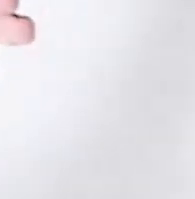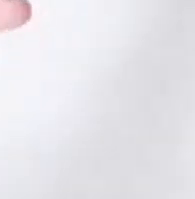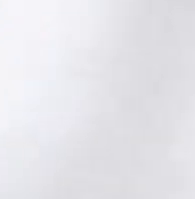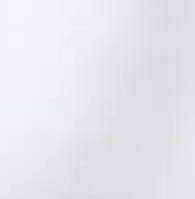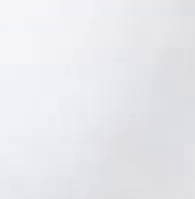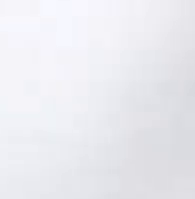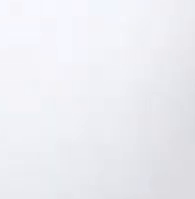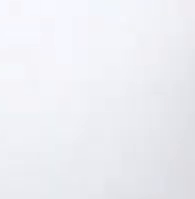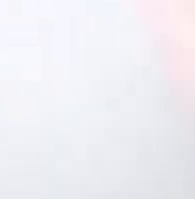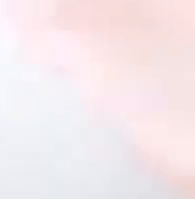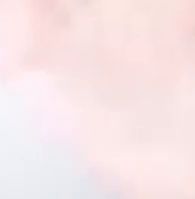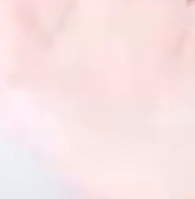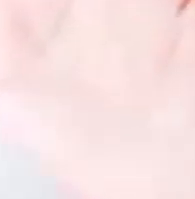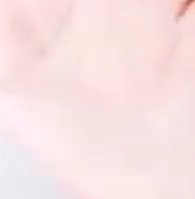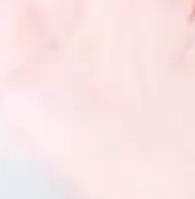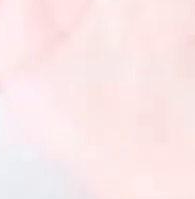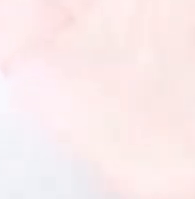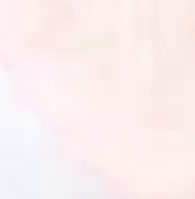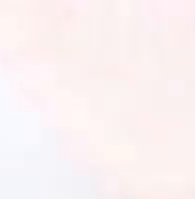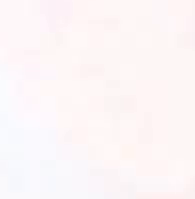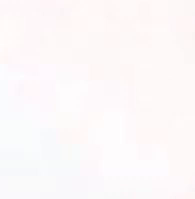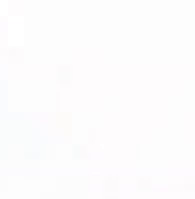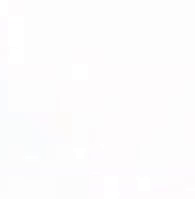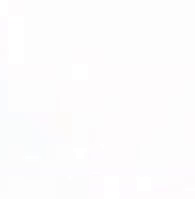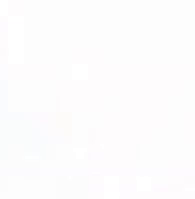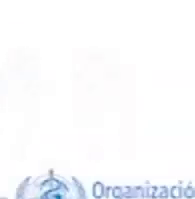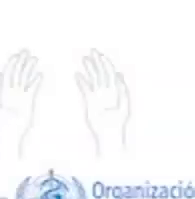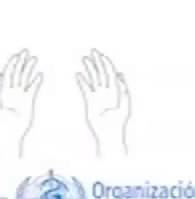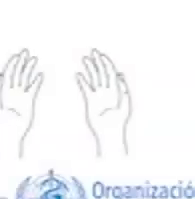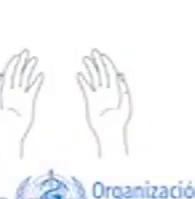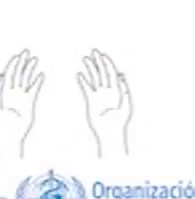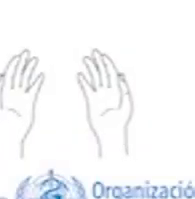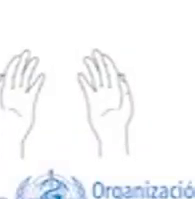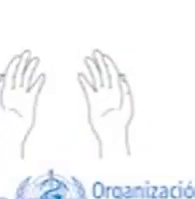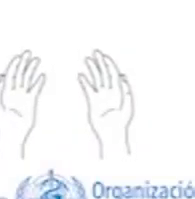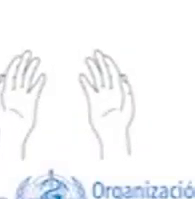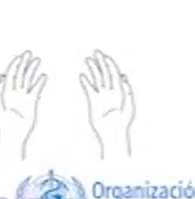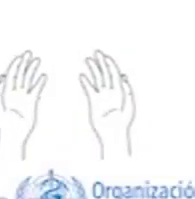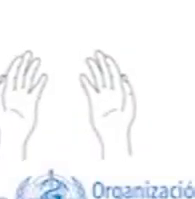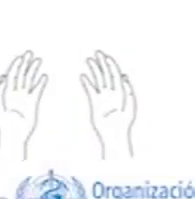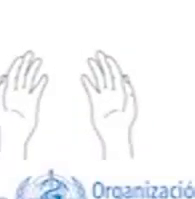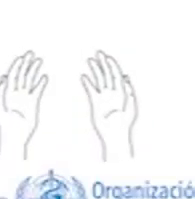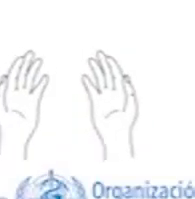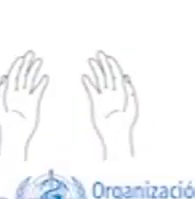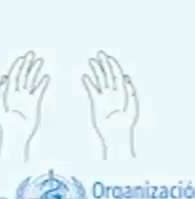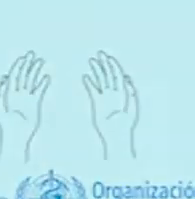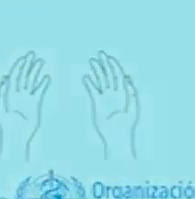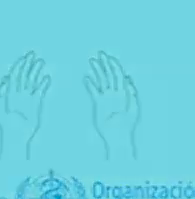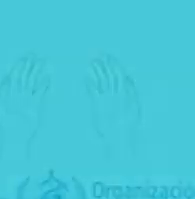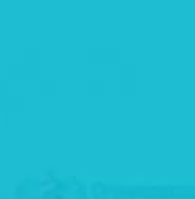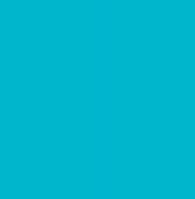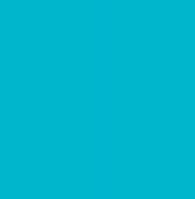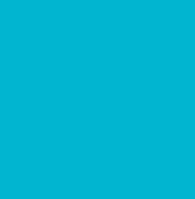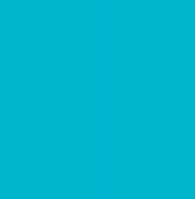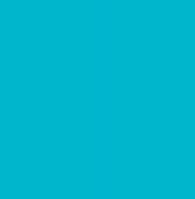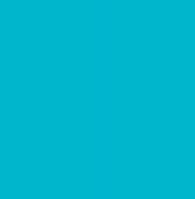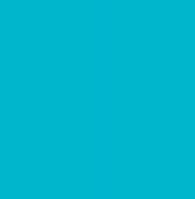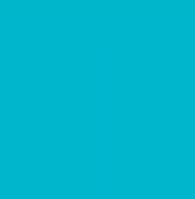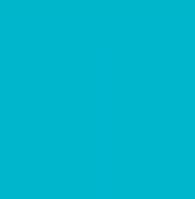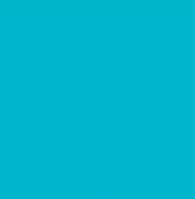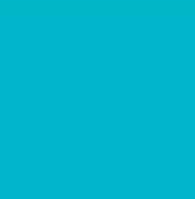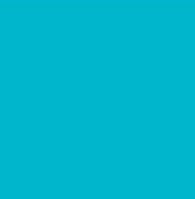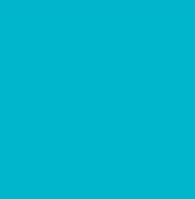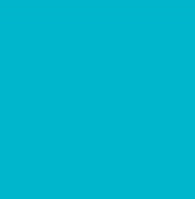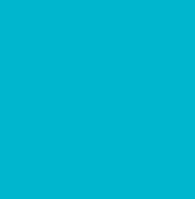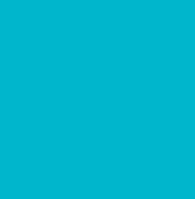Ahora sus manos son seguras. Información tomada de la Organización Mundial de la Salud. Use desinfectante